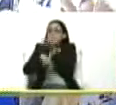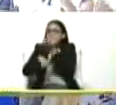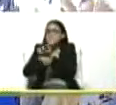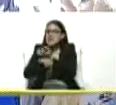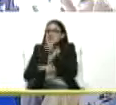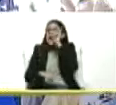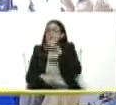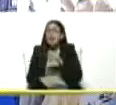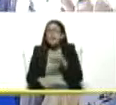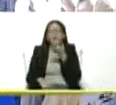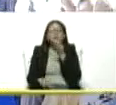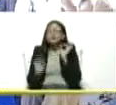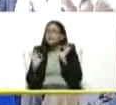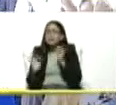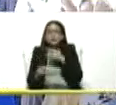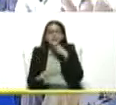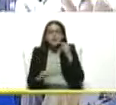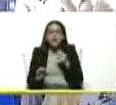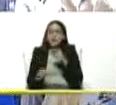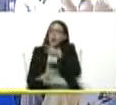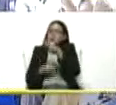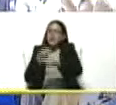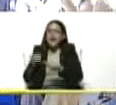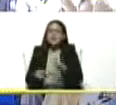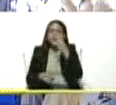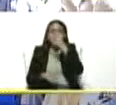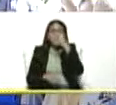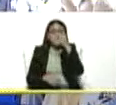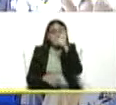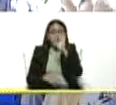dulcita, me aparta el 20% de la producción.